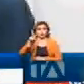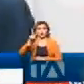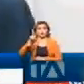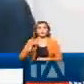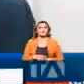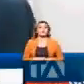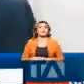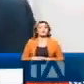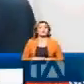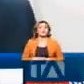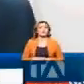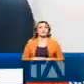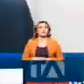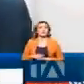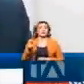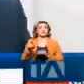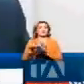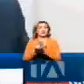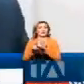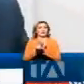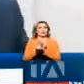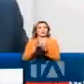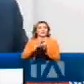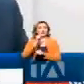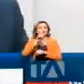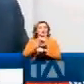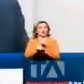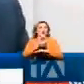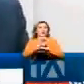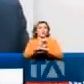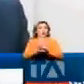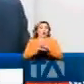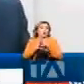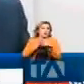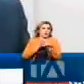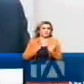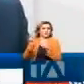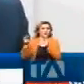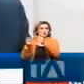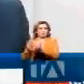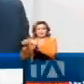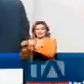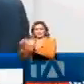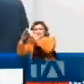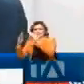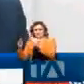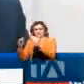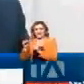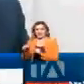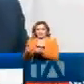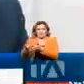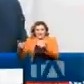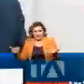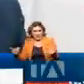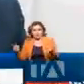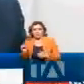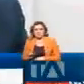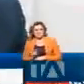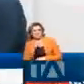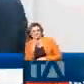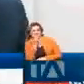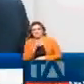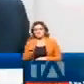282. Es esta la figura legal que Federación Médica Ecuatoriana pretende denunciar en la Fiscalía en el